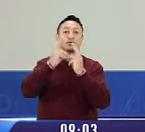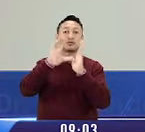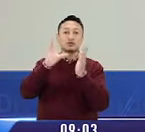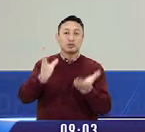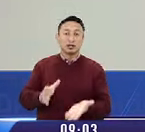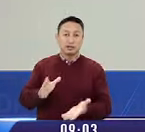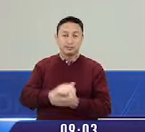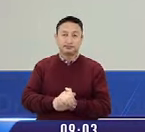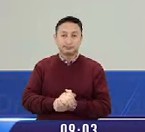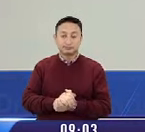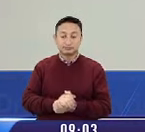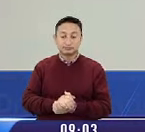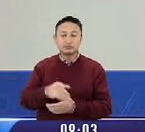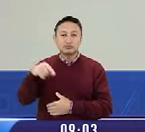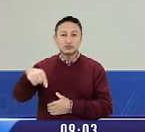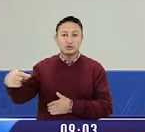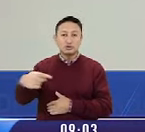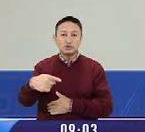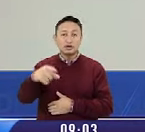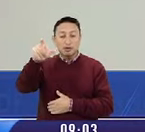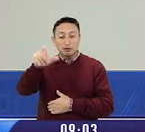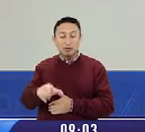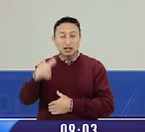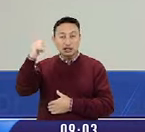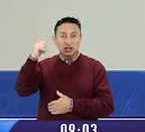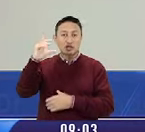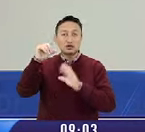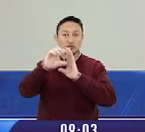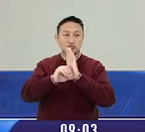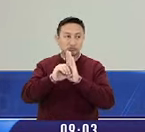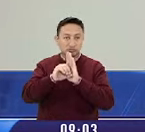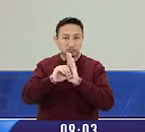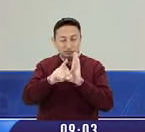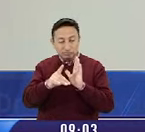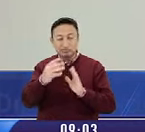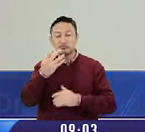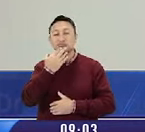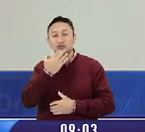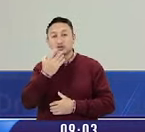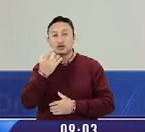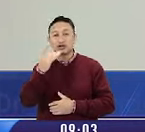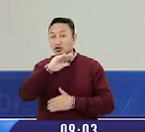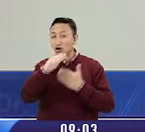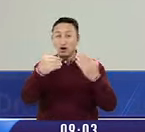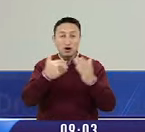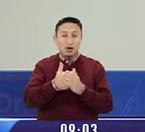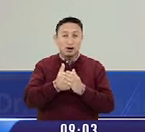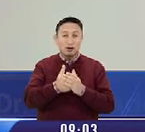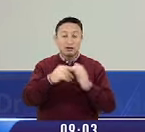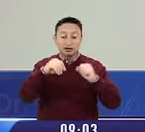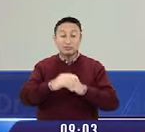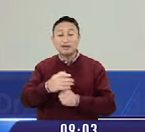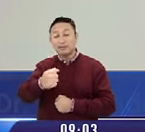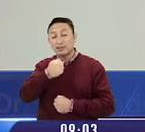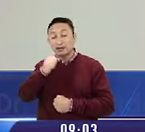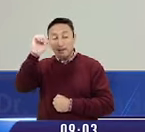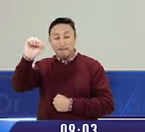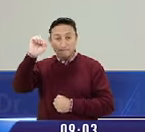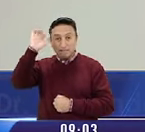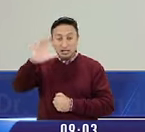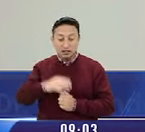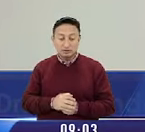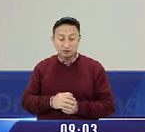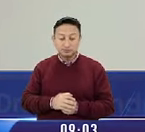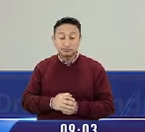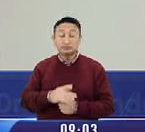Ciudadana, de la que utilizó sus en plenas colores, logotipos, números, leyendas e inclusive entrevistas y videos en las